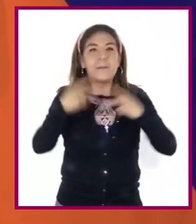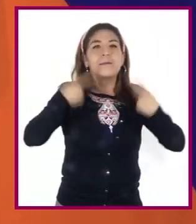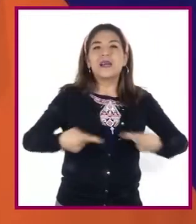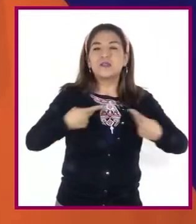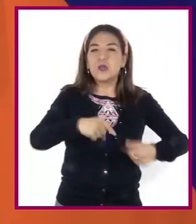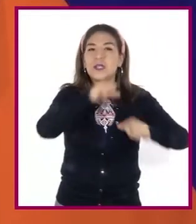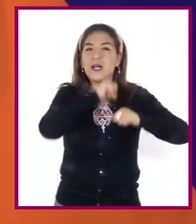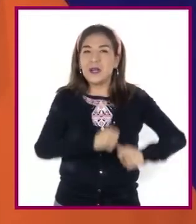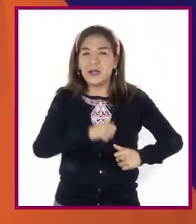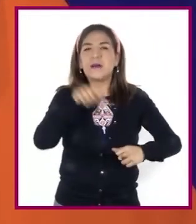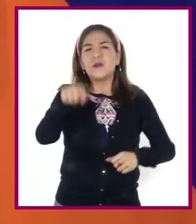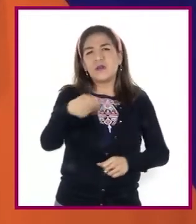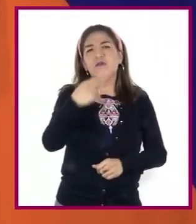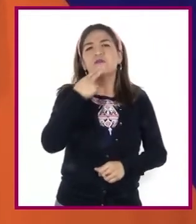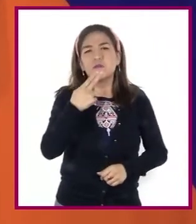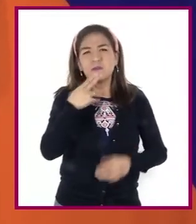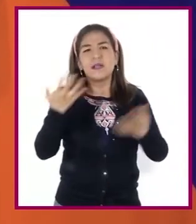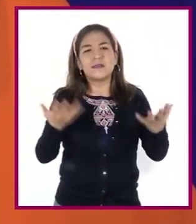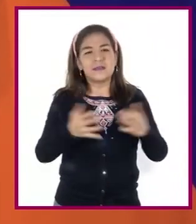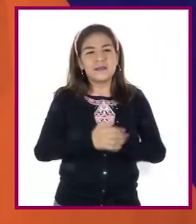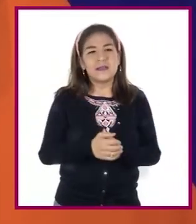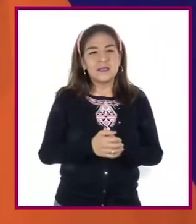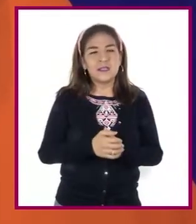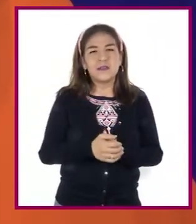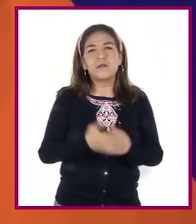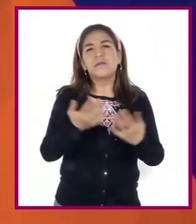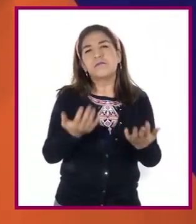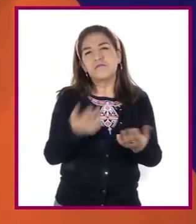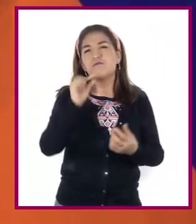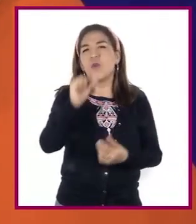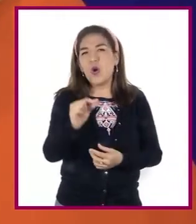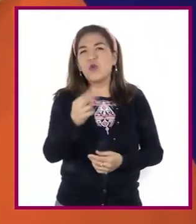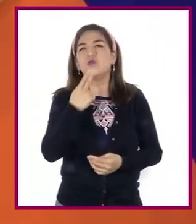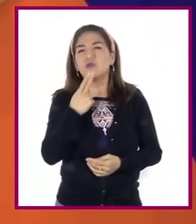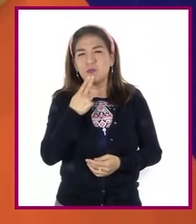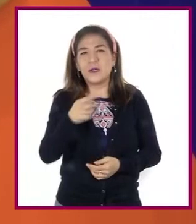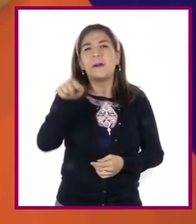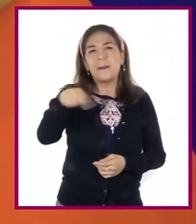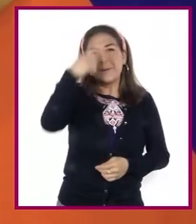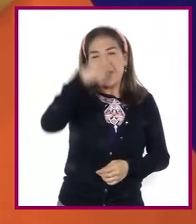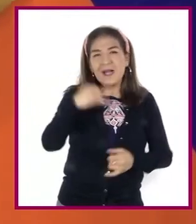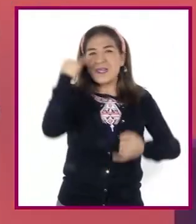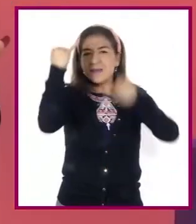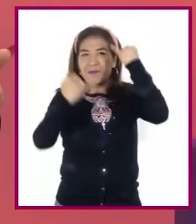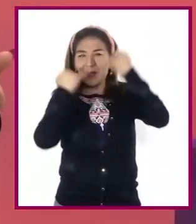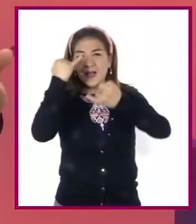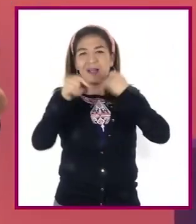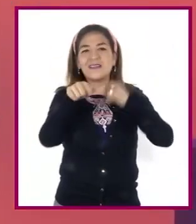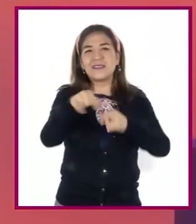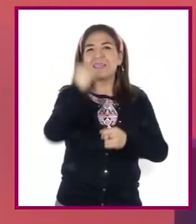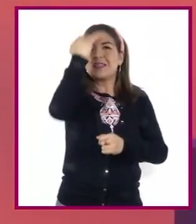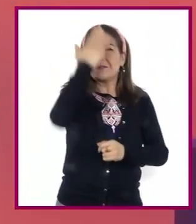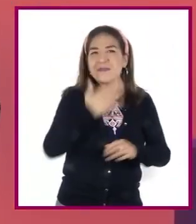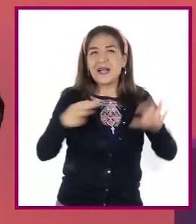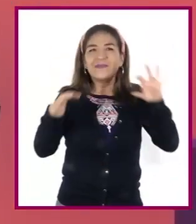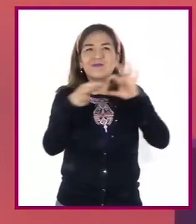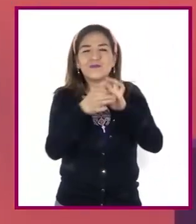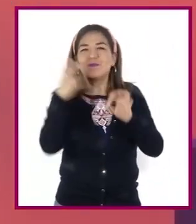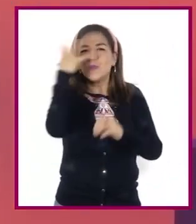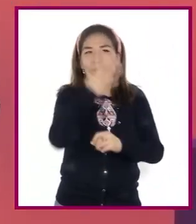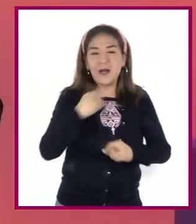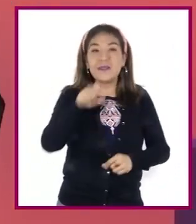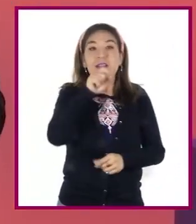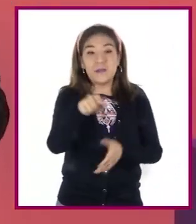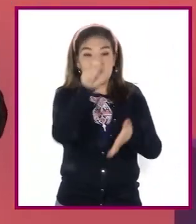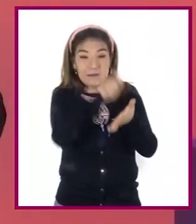autora, pues puede utilizar términos poco usuales para ayudarnos a construir una imagen vívida. Y sobre todo, que la